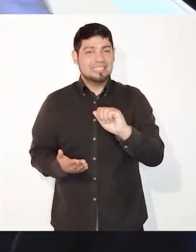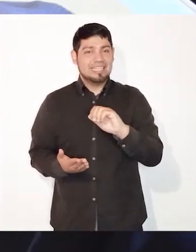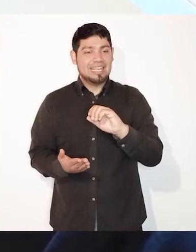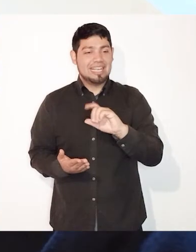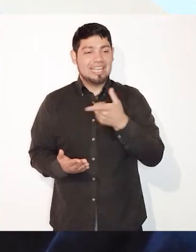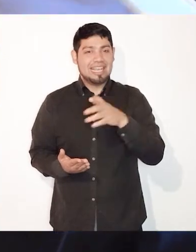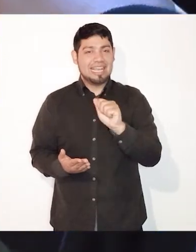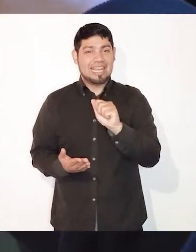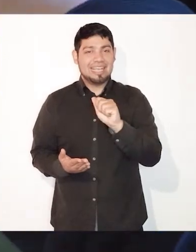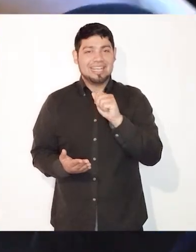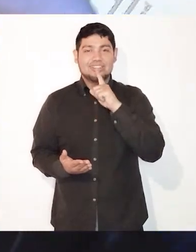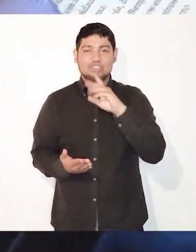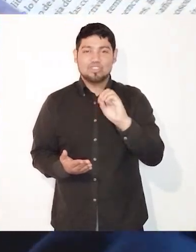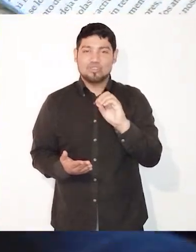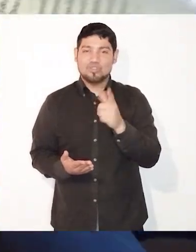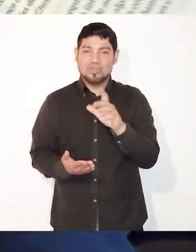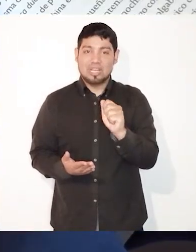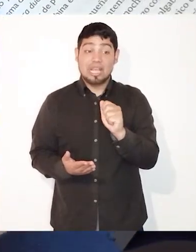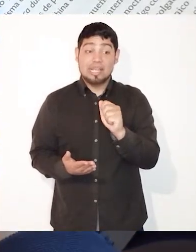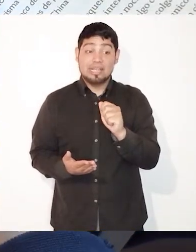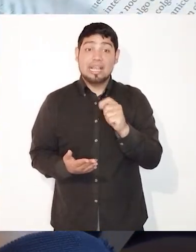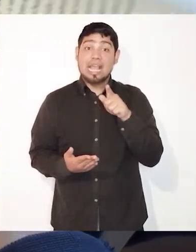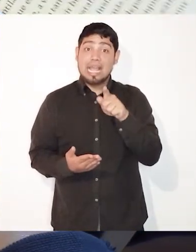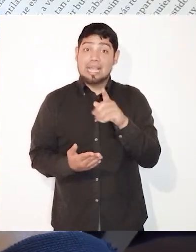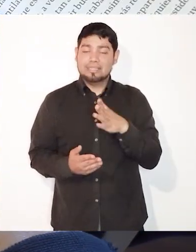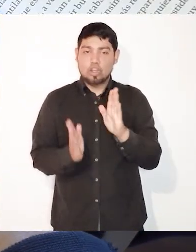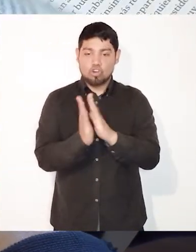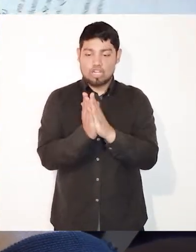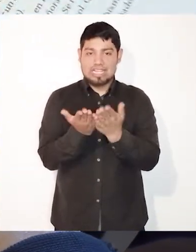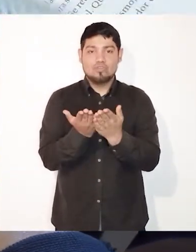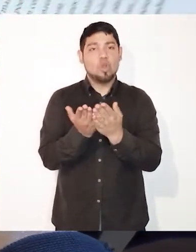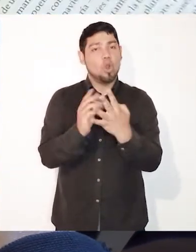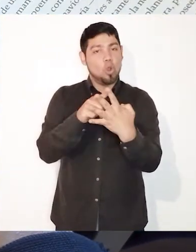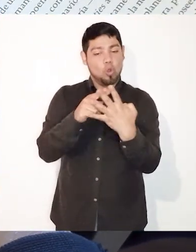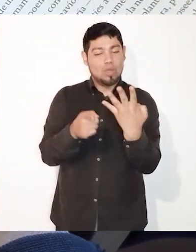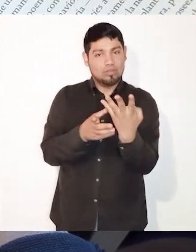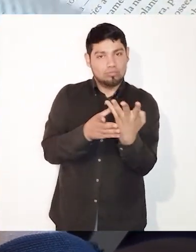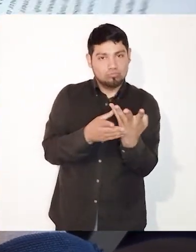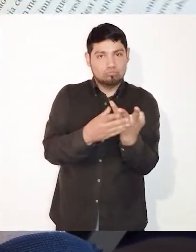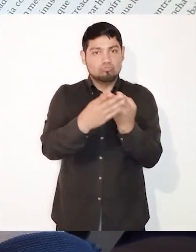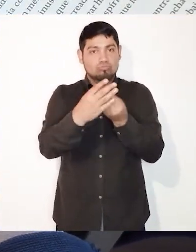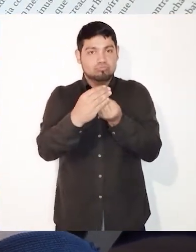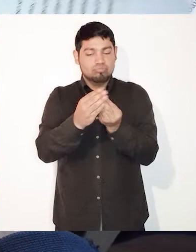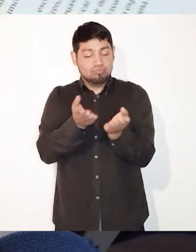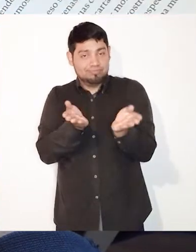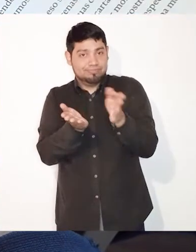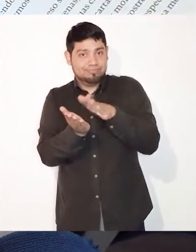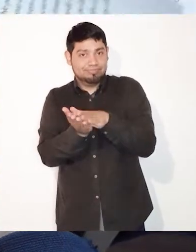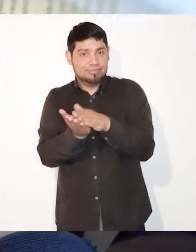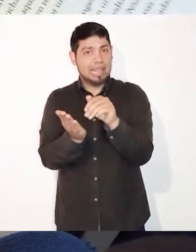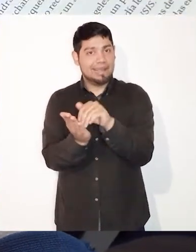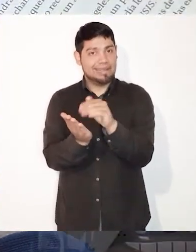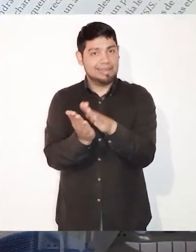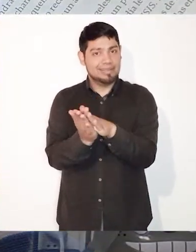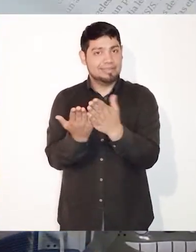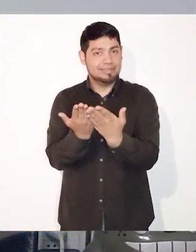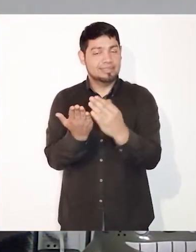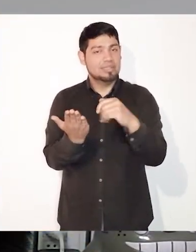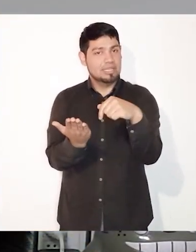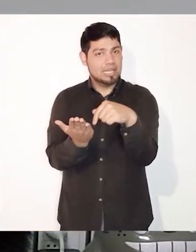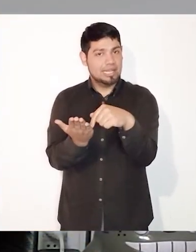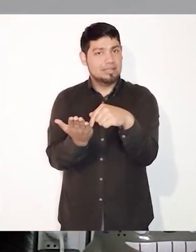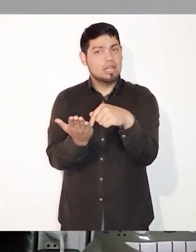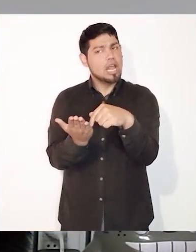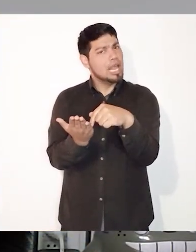Saratoga, donde están mis cuatro novelas reunidas, que las juntó Editorial MC, y que son cuatro novelas